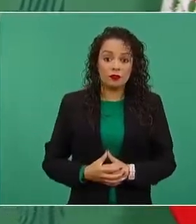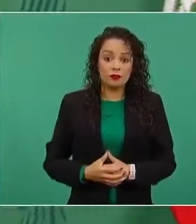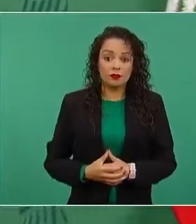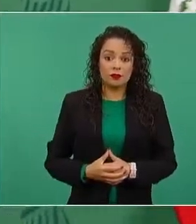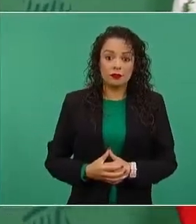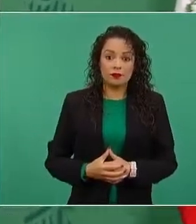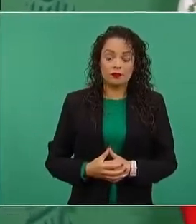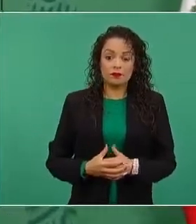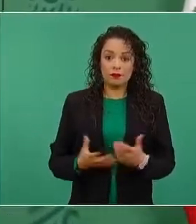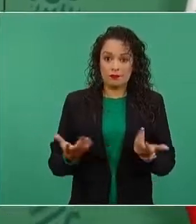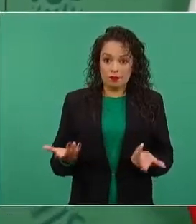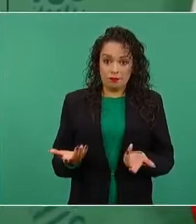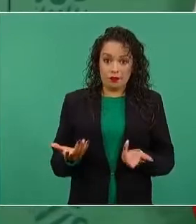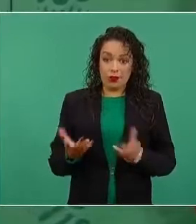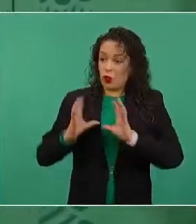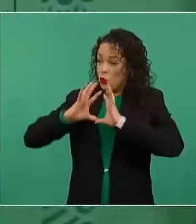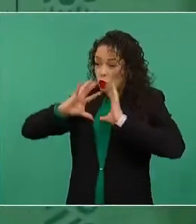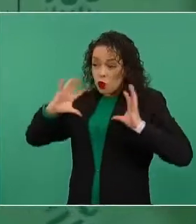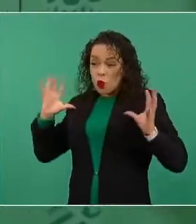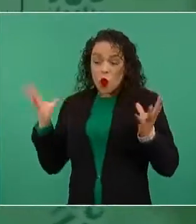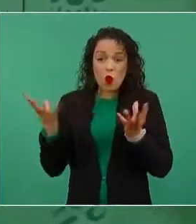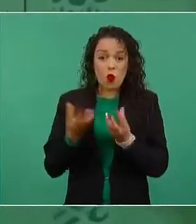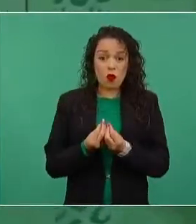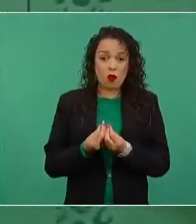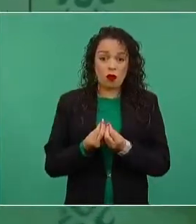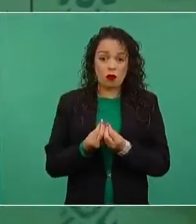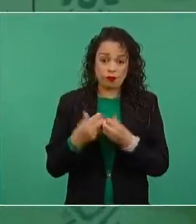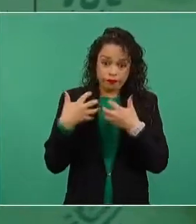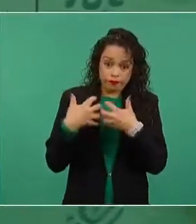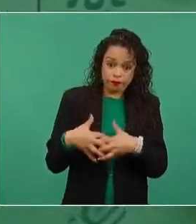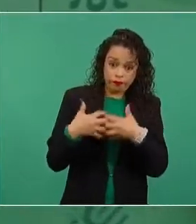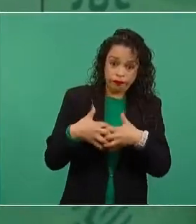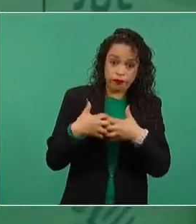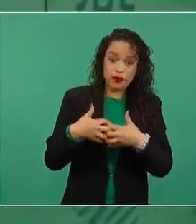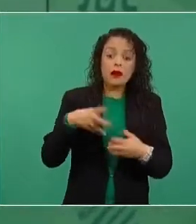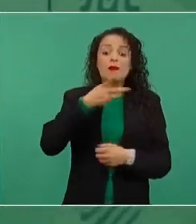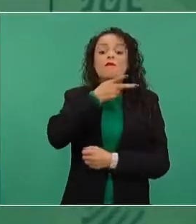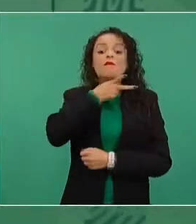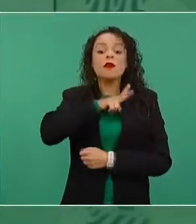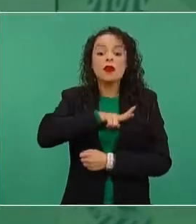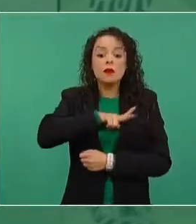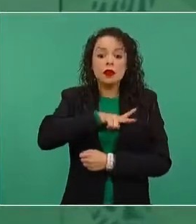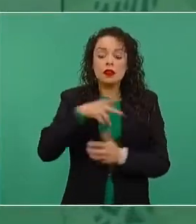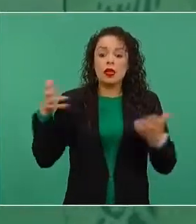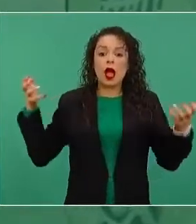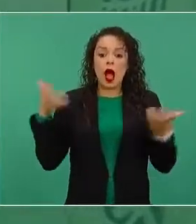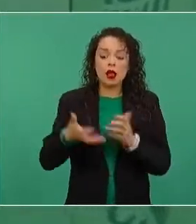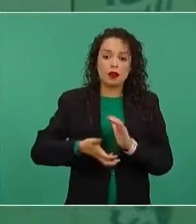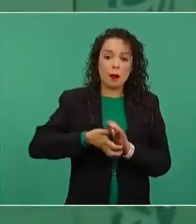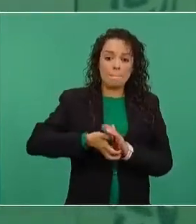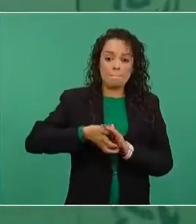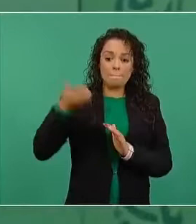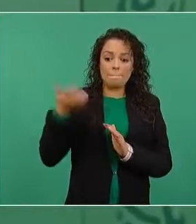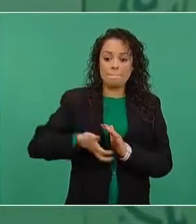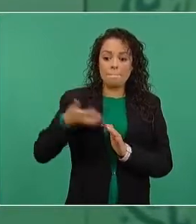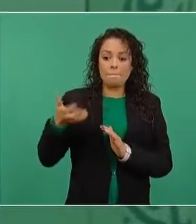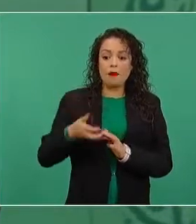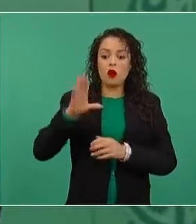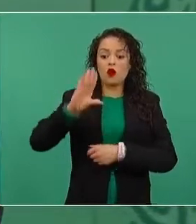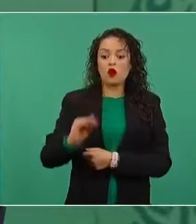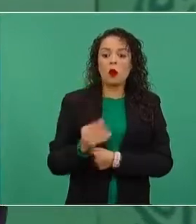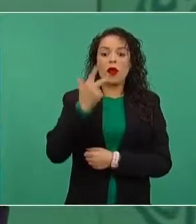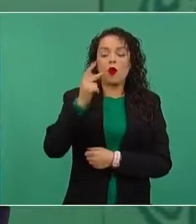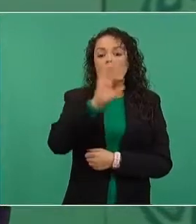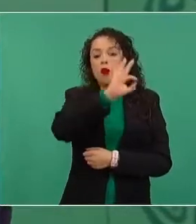Del total de producción, Pemex está extrayendo el